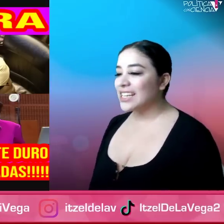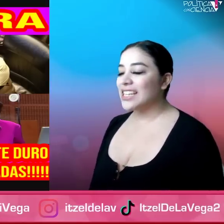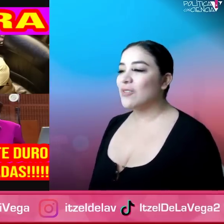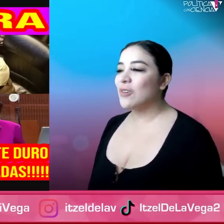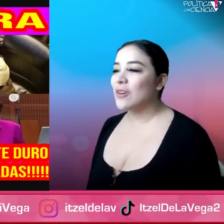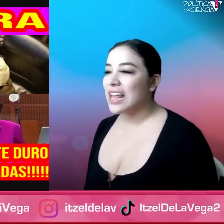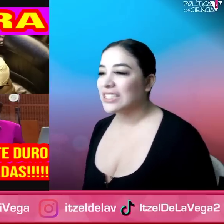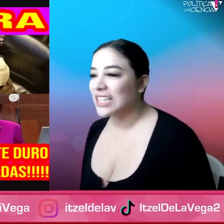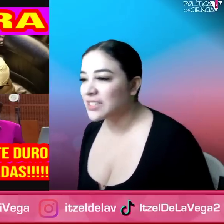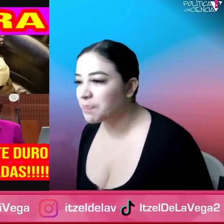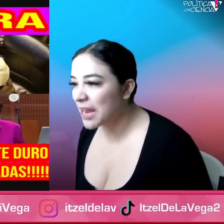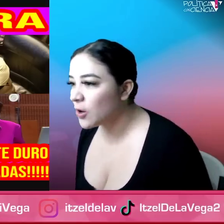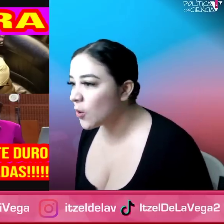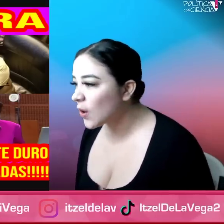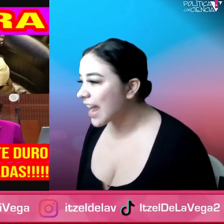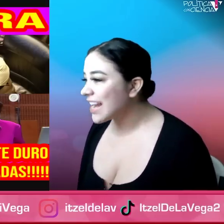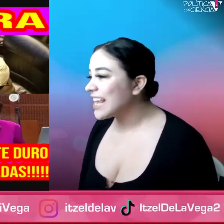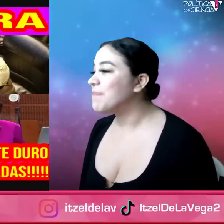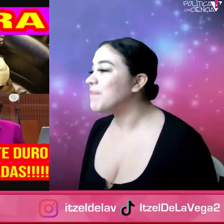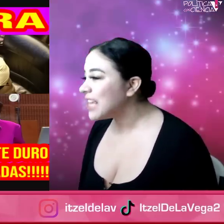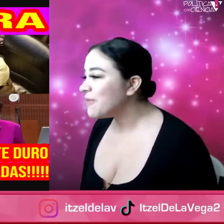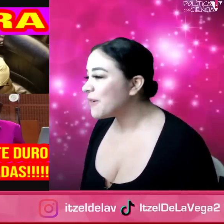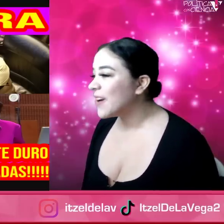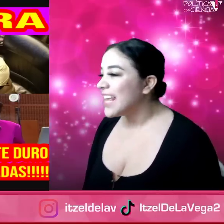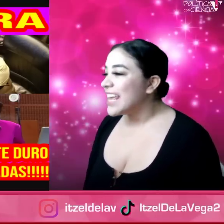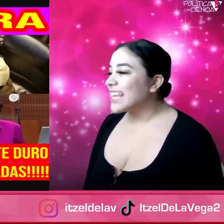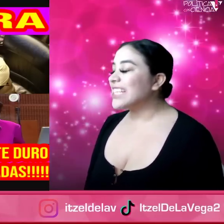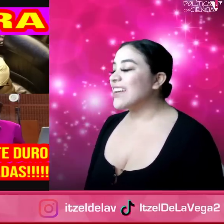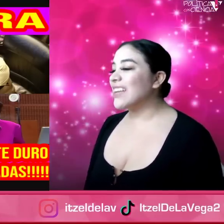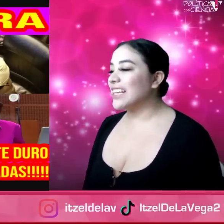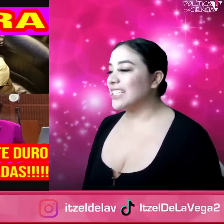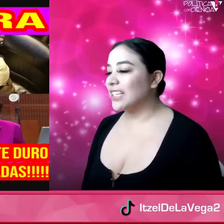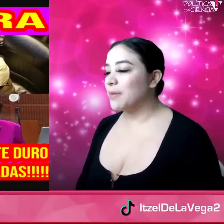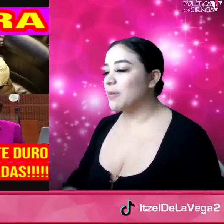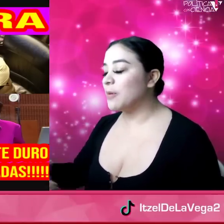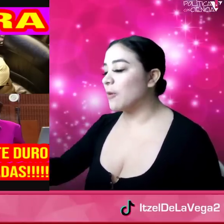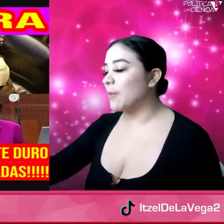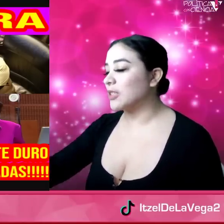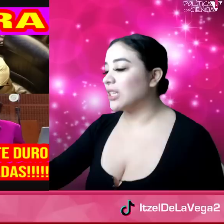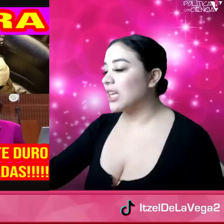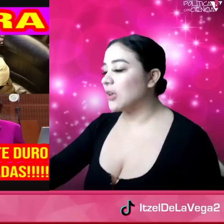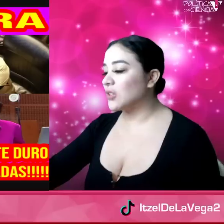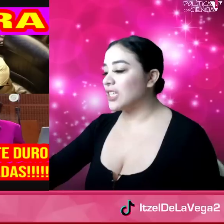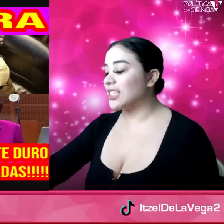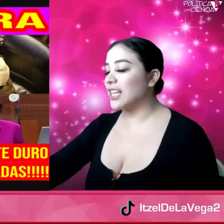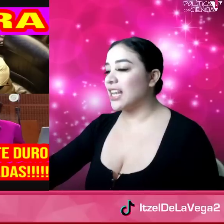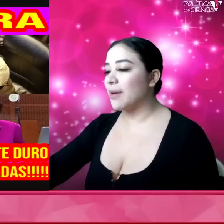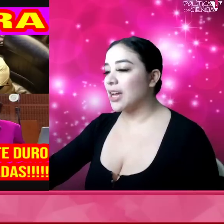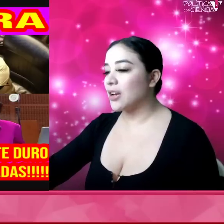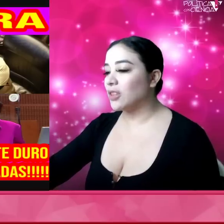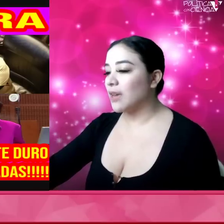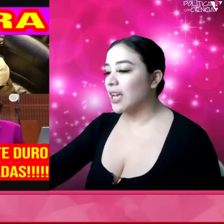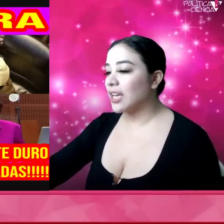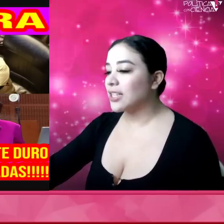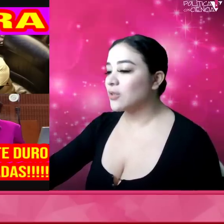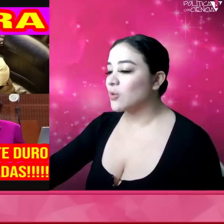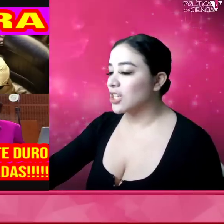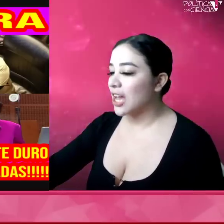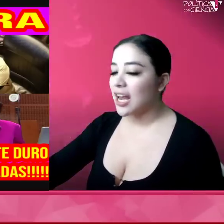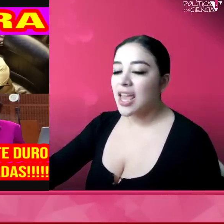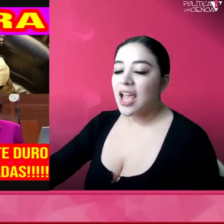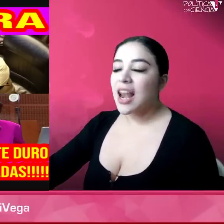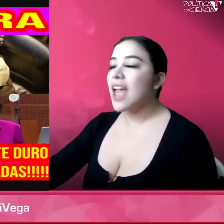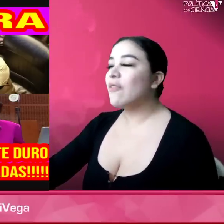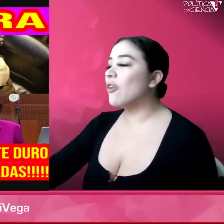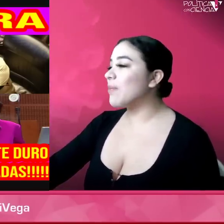en ridículo, las despelucan en vivo. ¿Quieres saber de qué se trata mi vida información del día de hoy? Soy Itzel de la Vega de NotiV. Que te